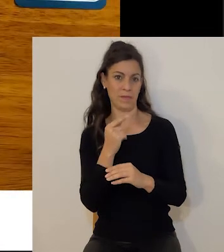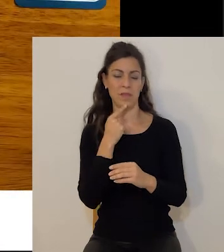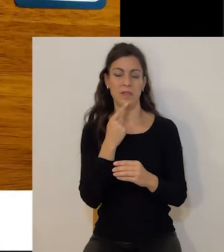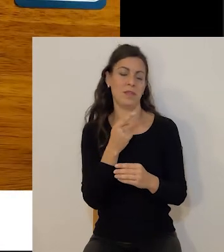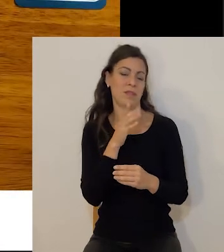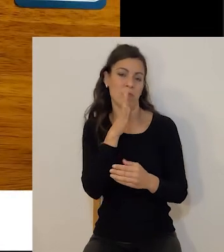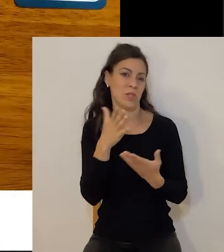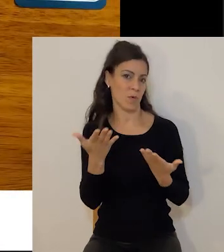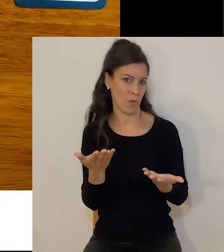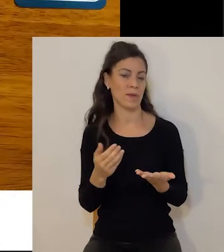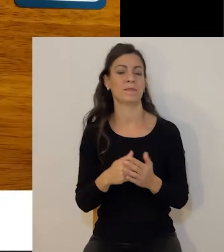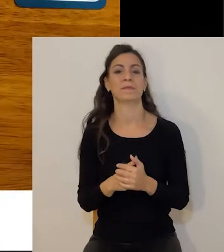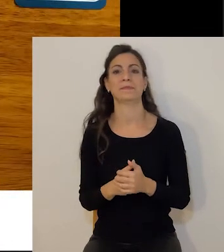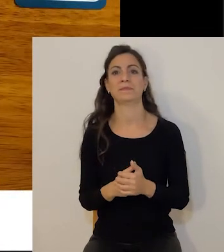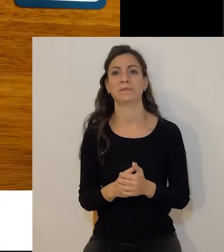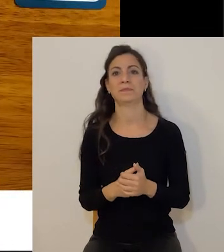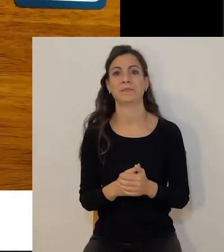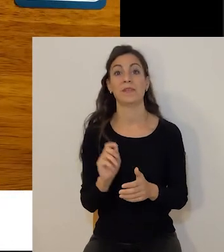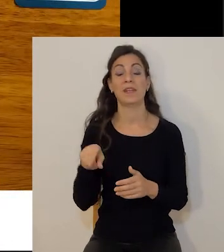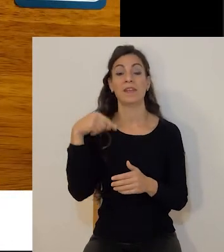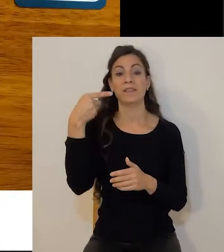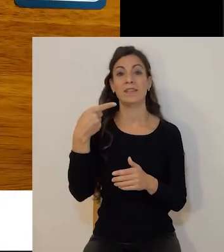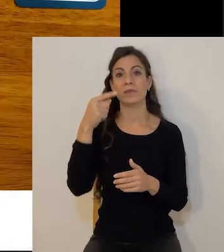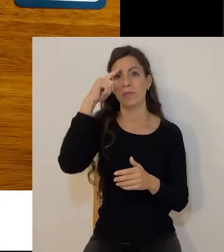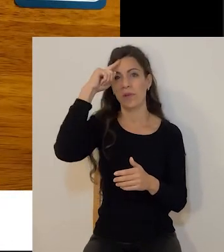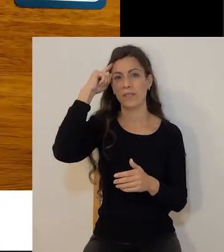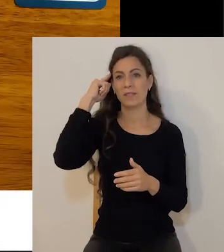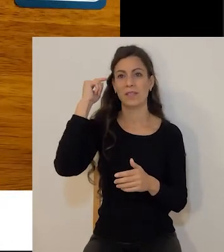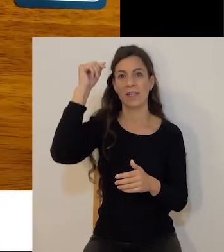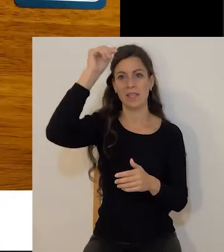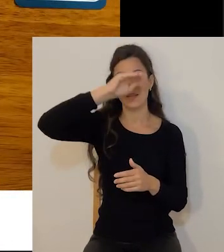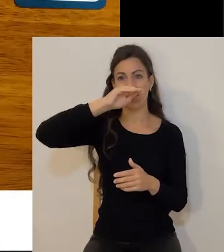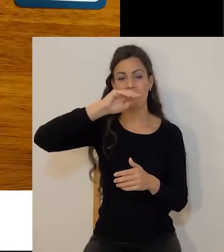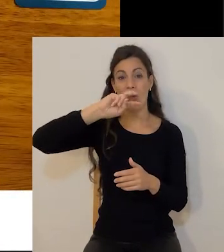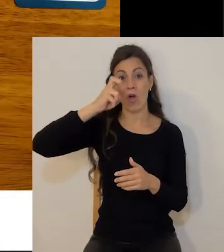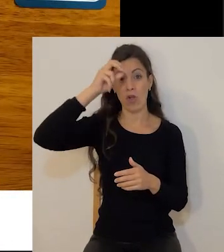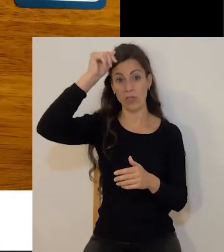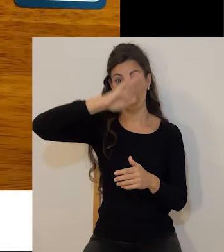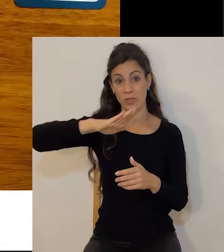qué. Y luego los demás debaten